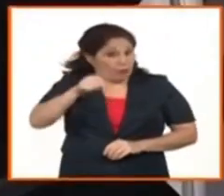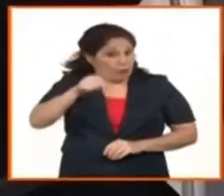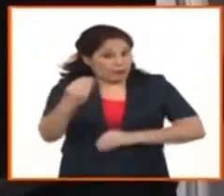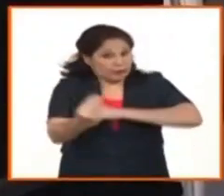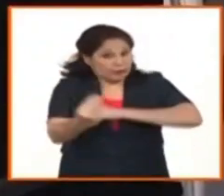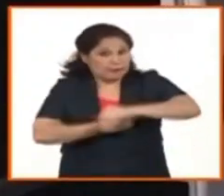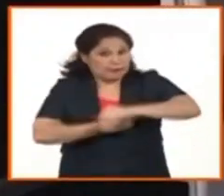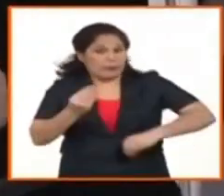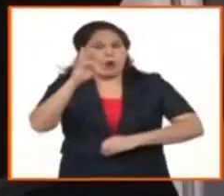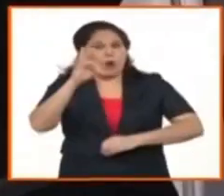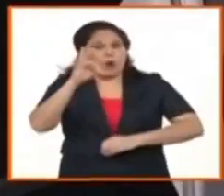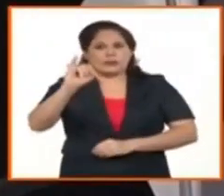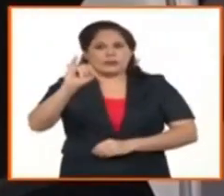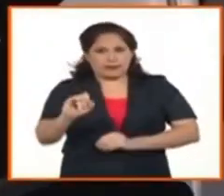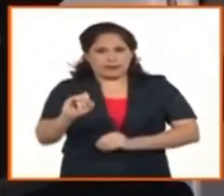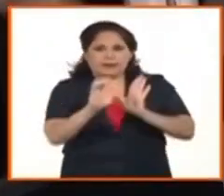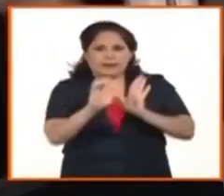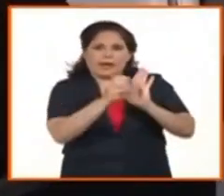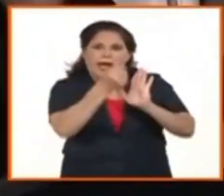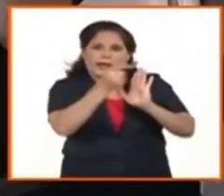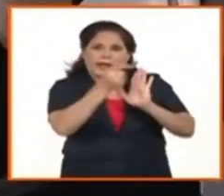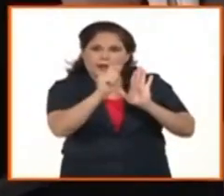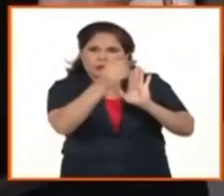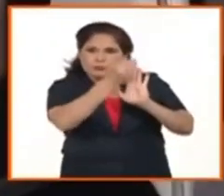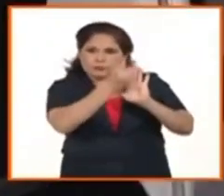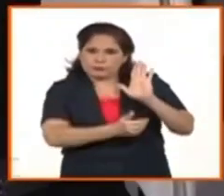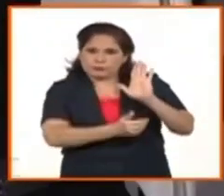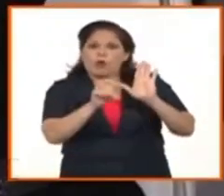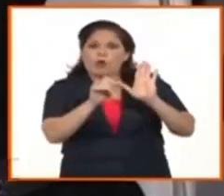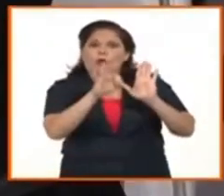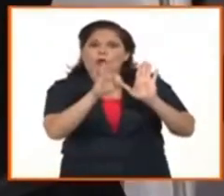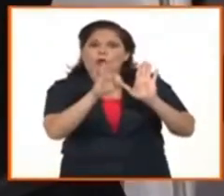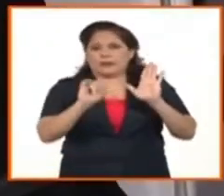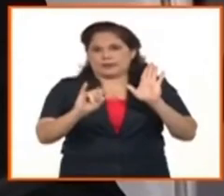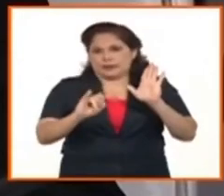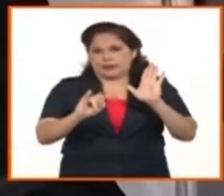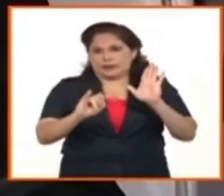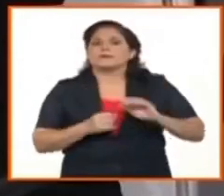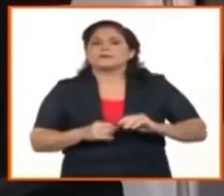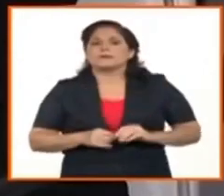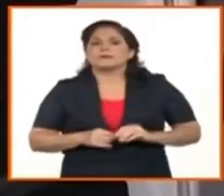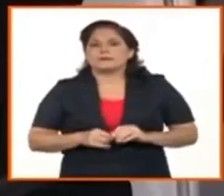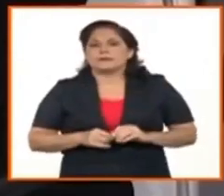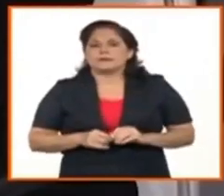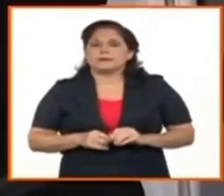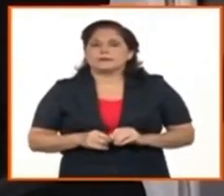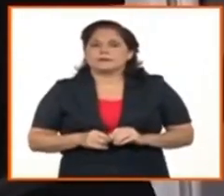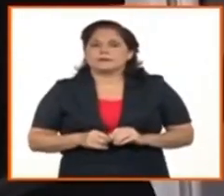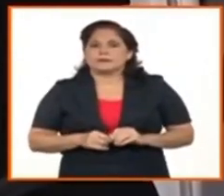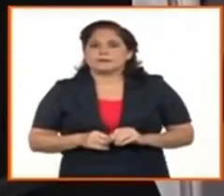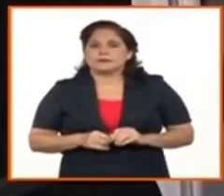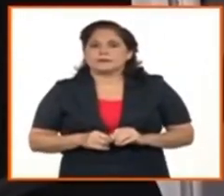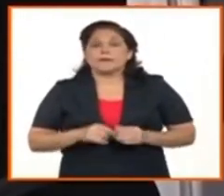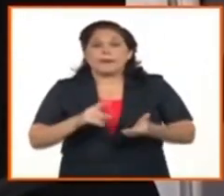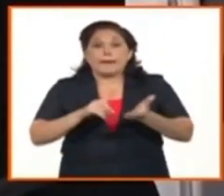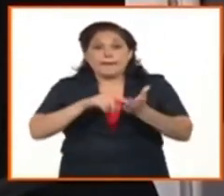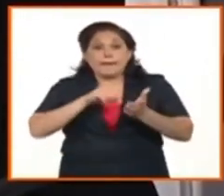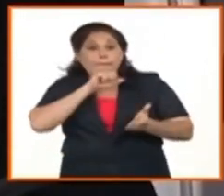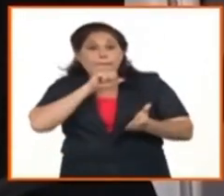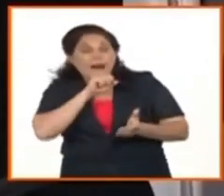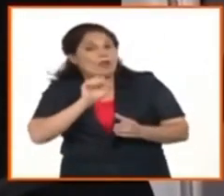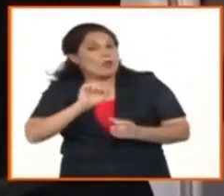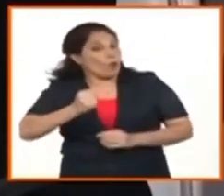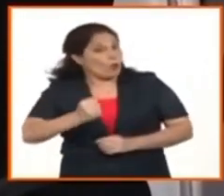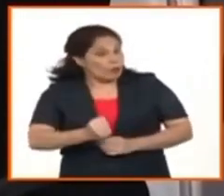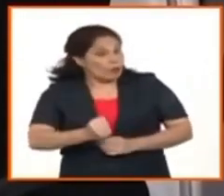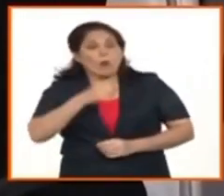ya la vida se ha encargado de debes actualizarlo y ese ese artículo decía a los padres están facultados